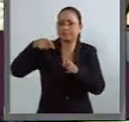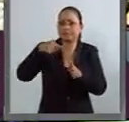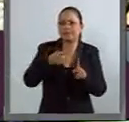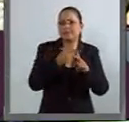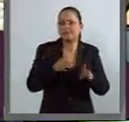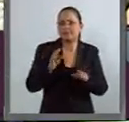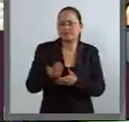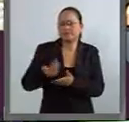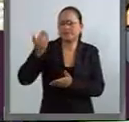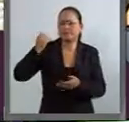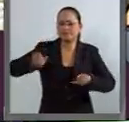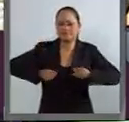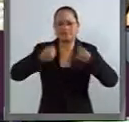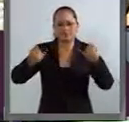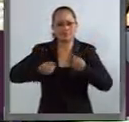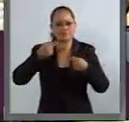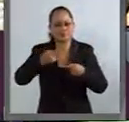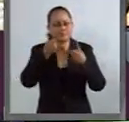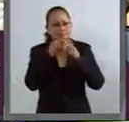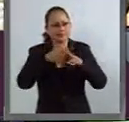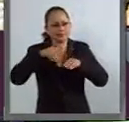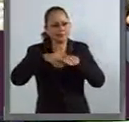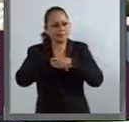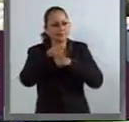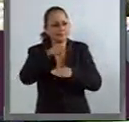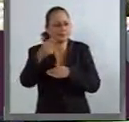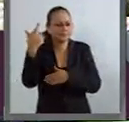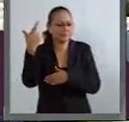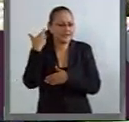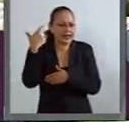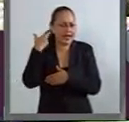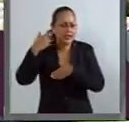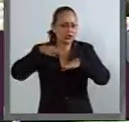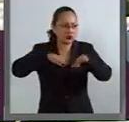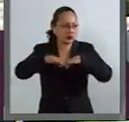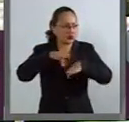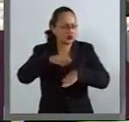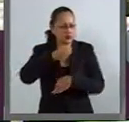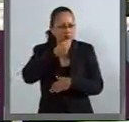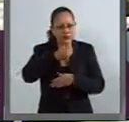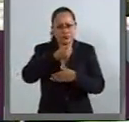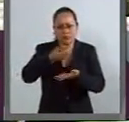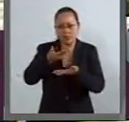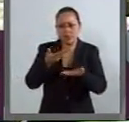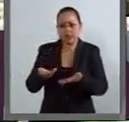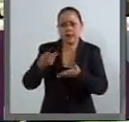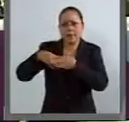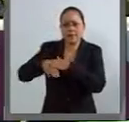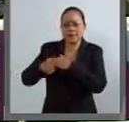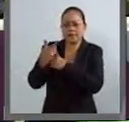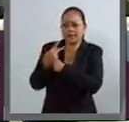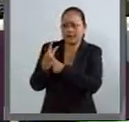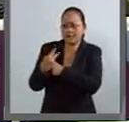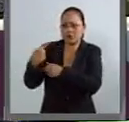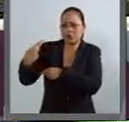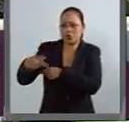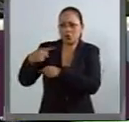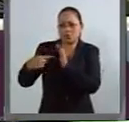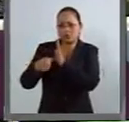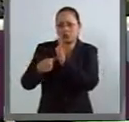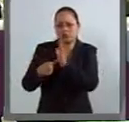un adolescente cuando incursionó en la radio. Ingresó a la televisión como presentador de programas